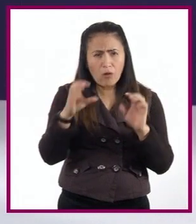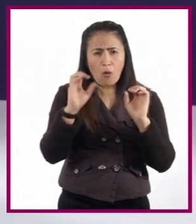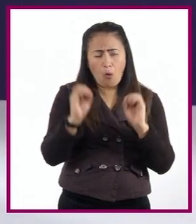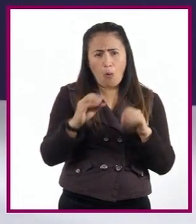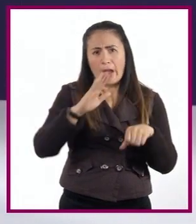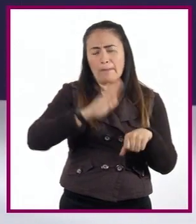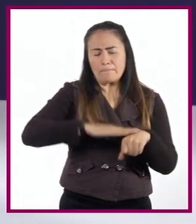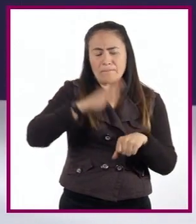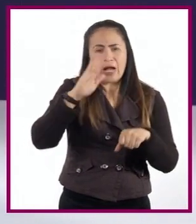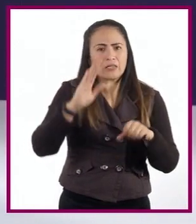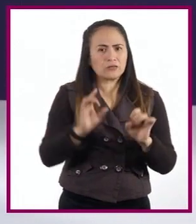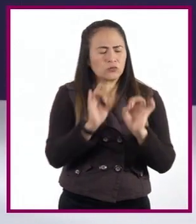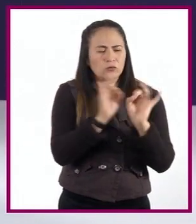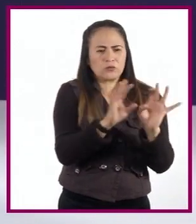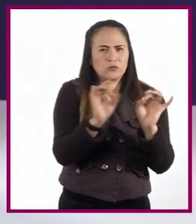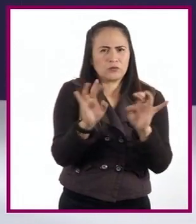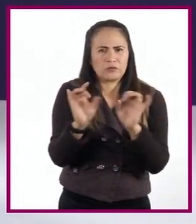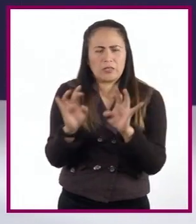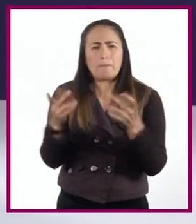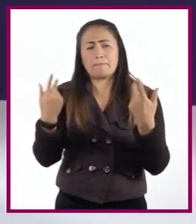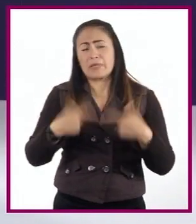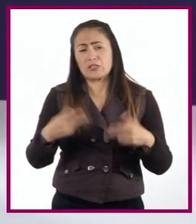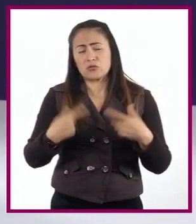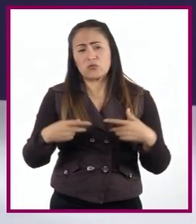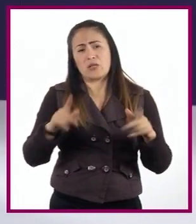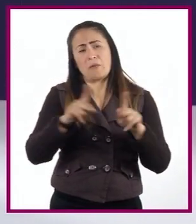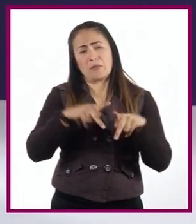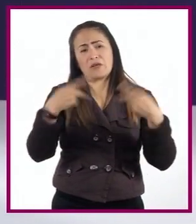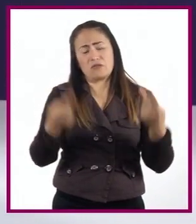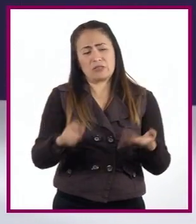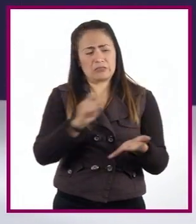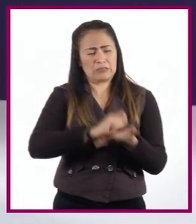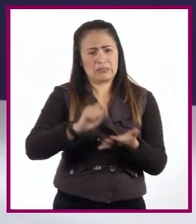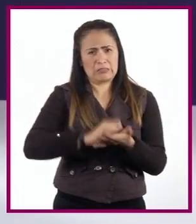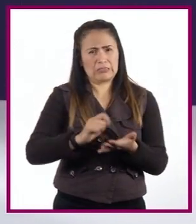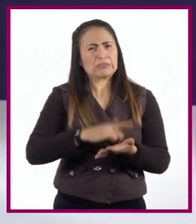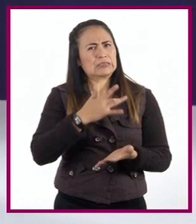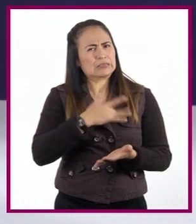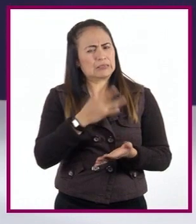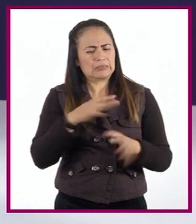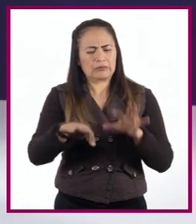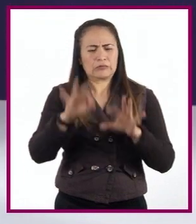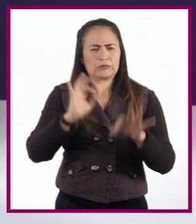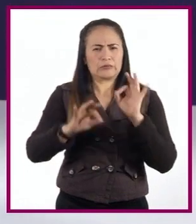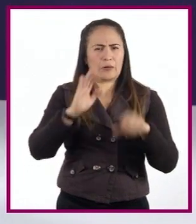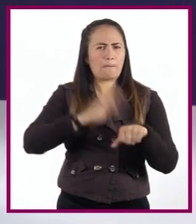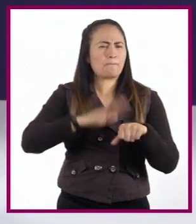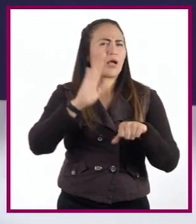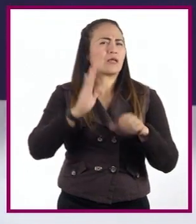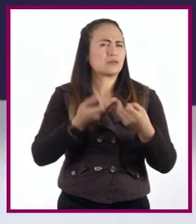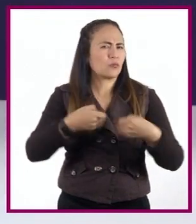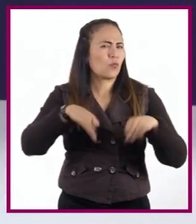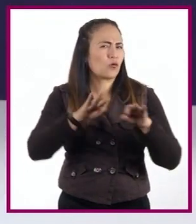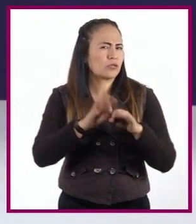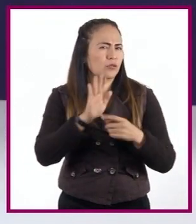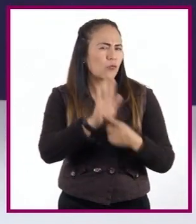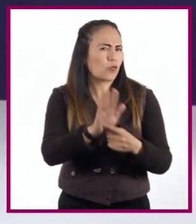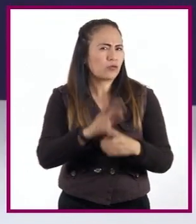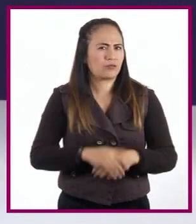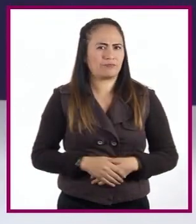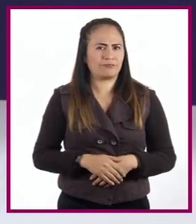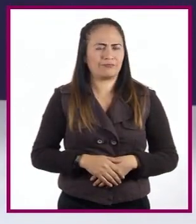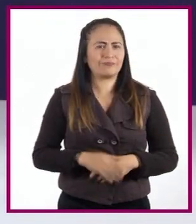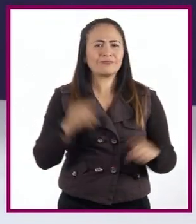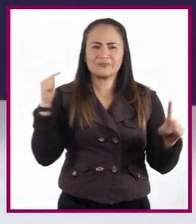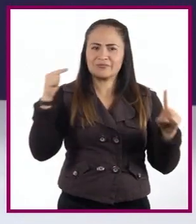los acontecimientos que al periodista o redactor consideró más importantes. ¿Cómo les fue con el